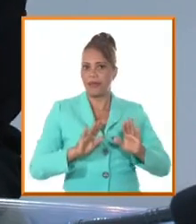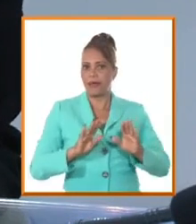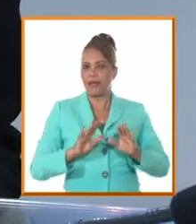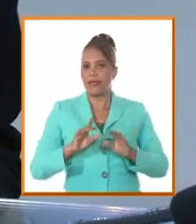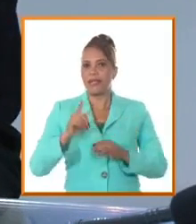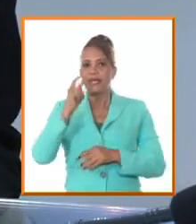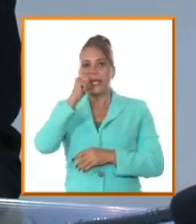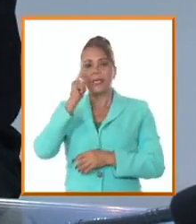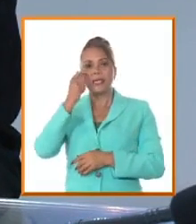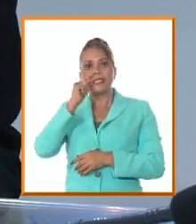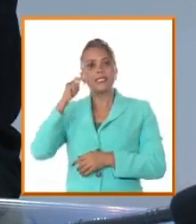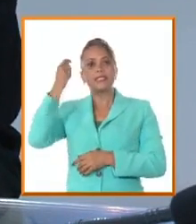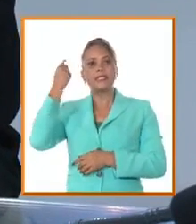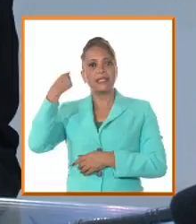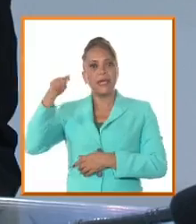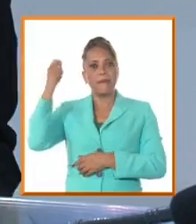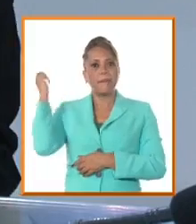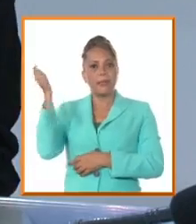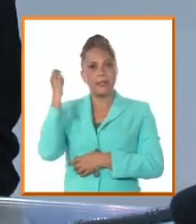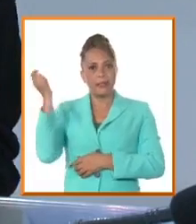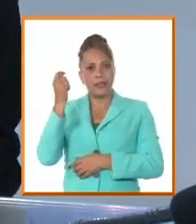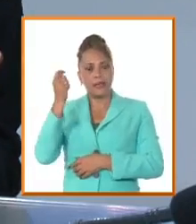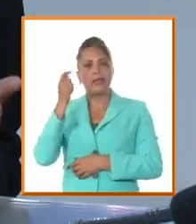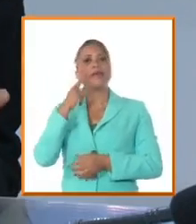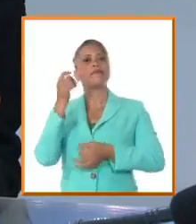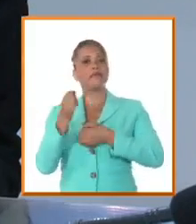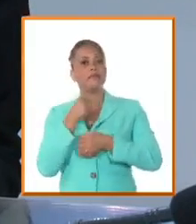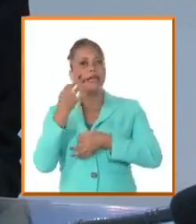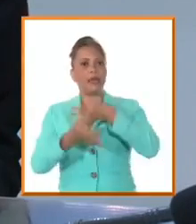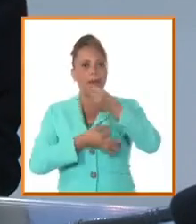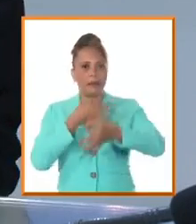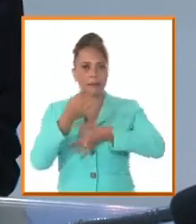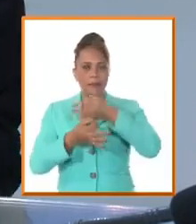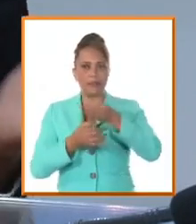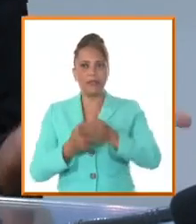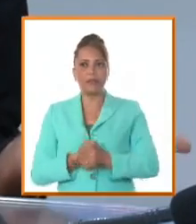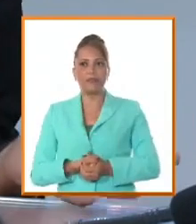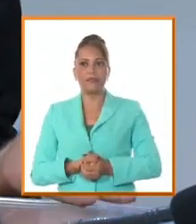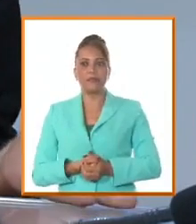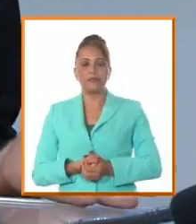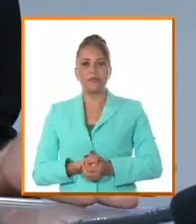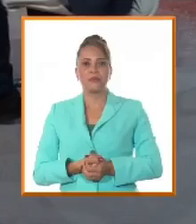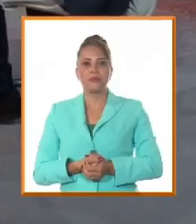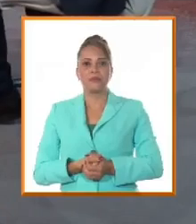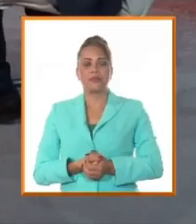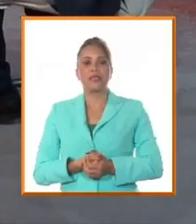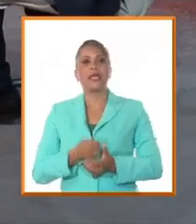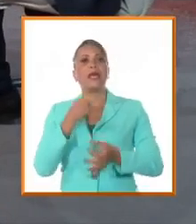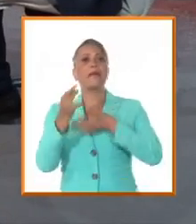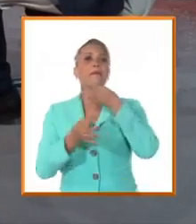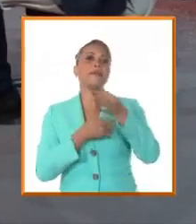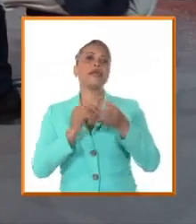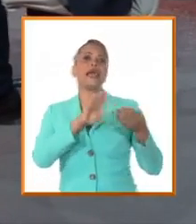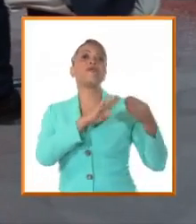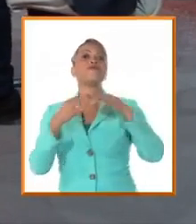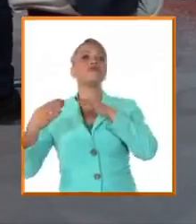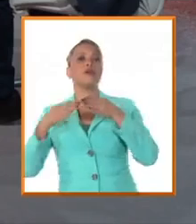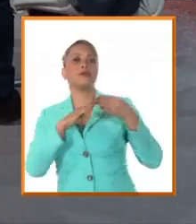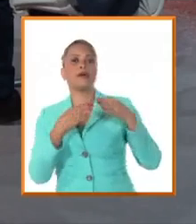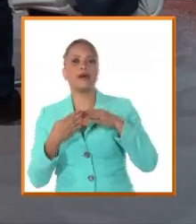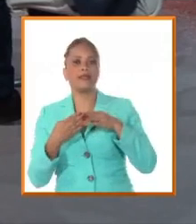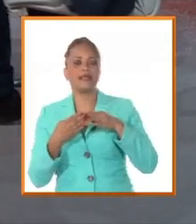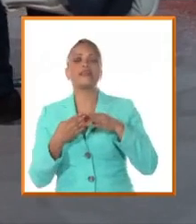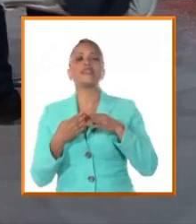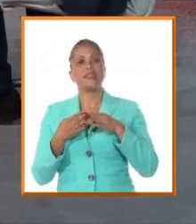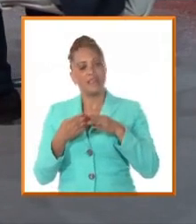Céspedes se pronuncia. Ahora no vamos a debatir el debate que se produjo, pero sí